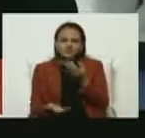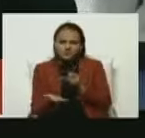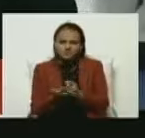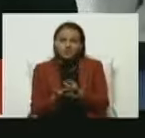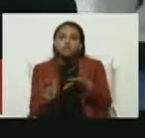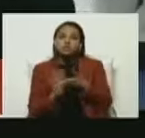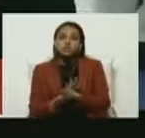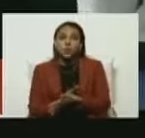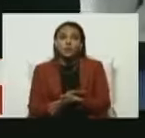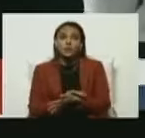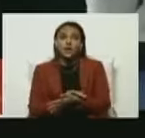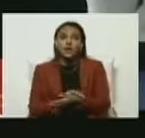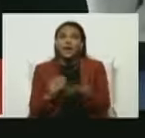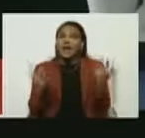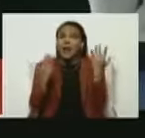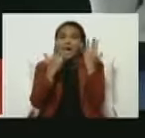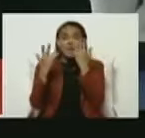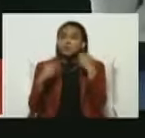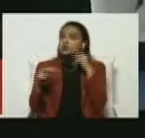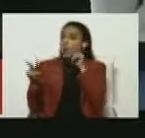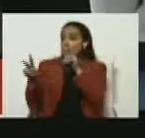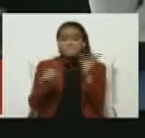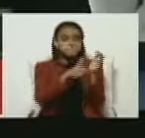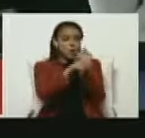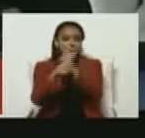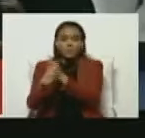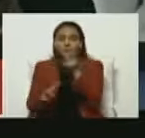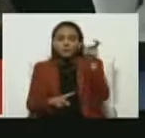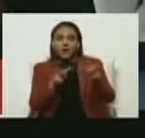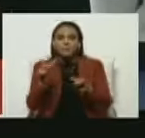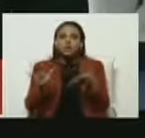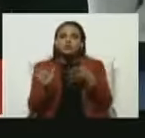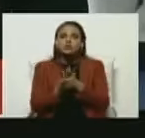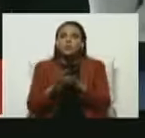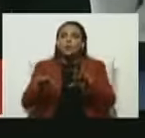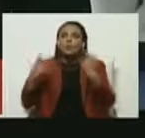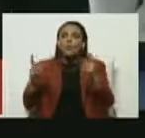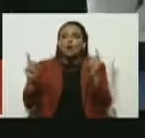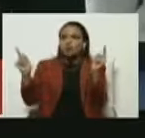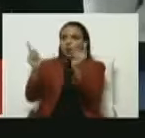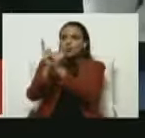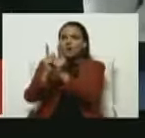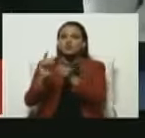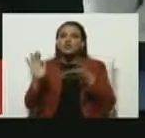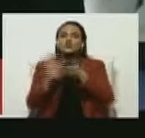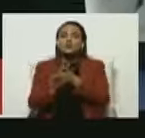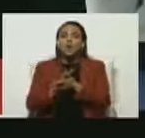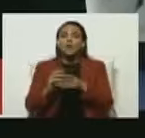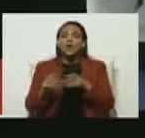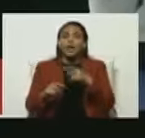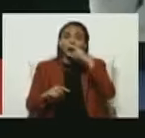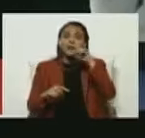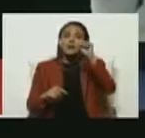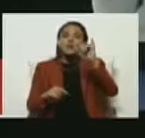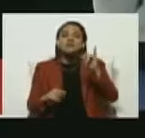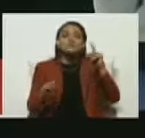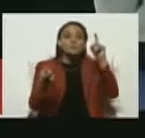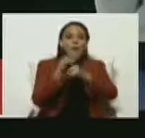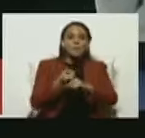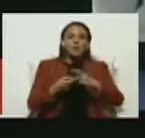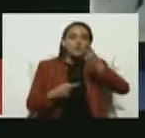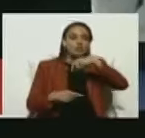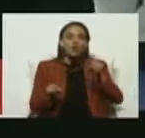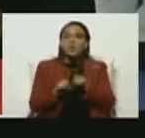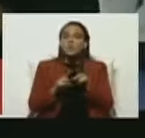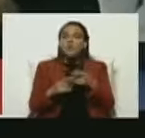la emoción que percibí con el encuentro sentimental entre Nicolás Maduro y Cilia Flores.